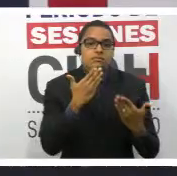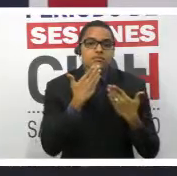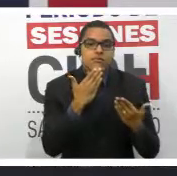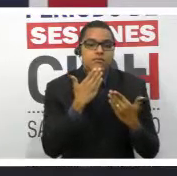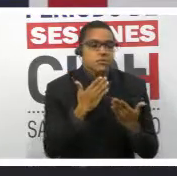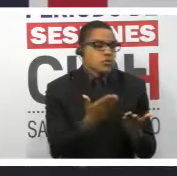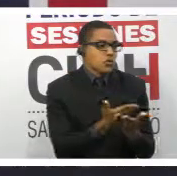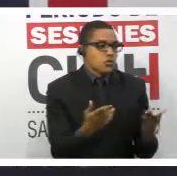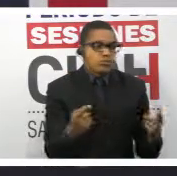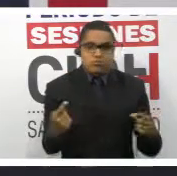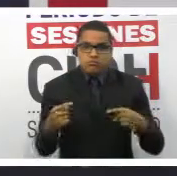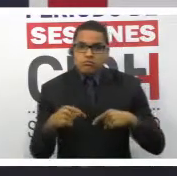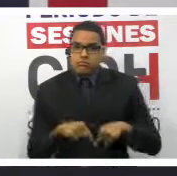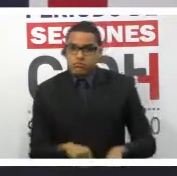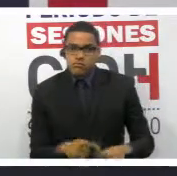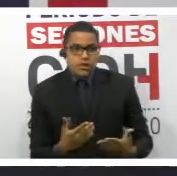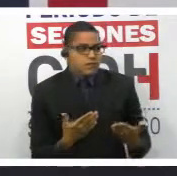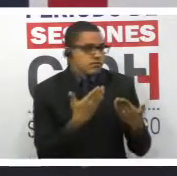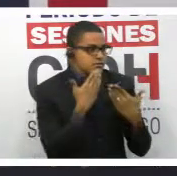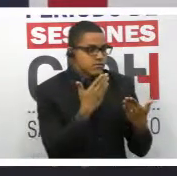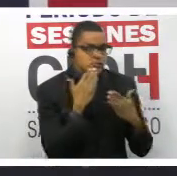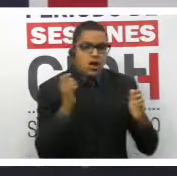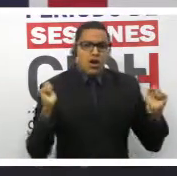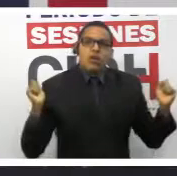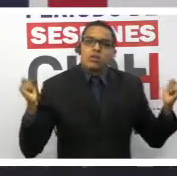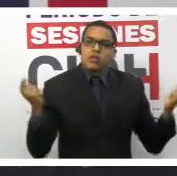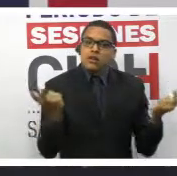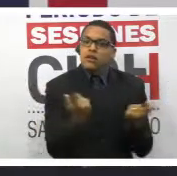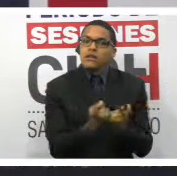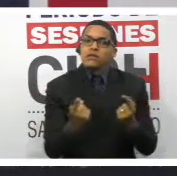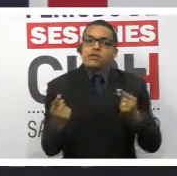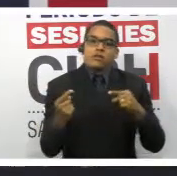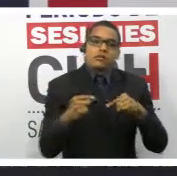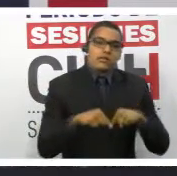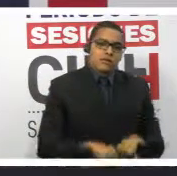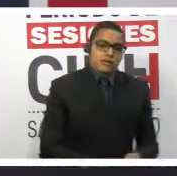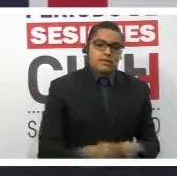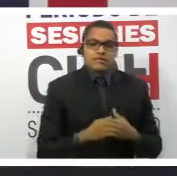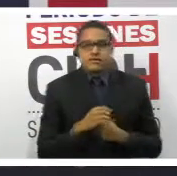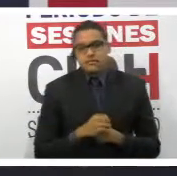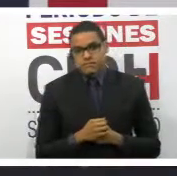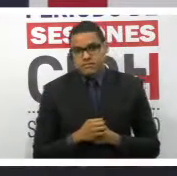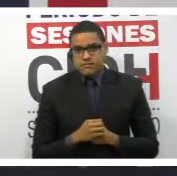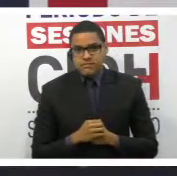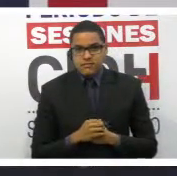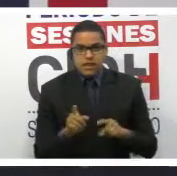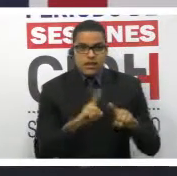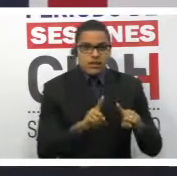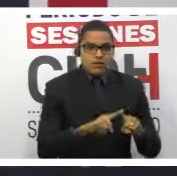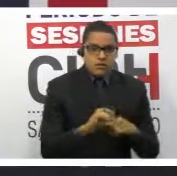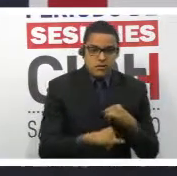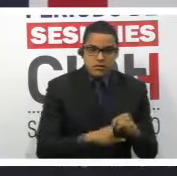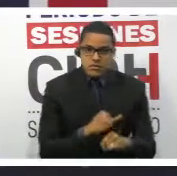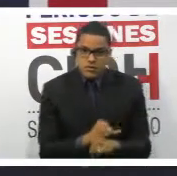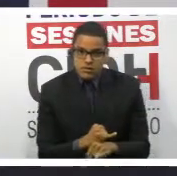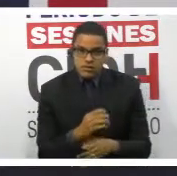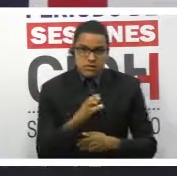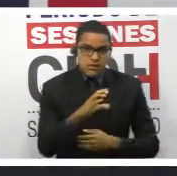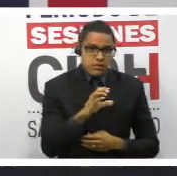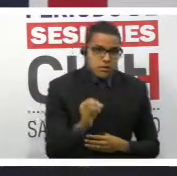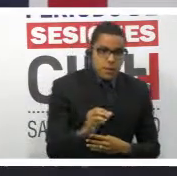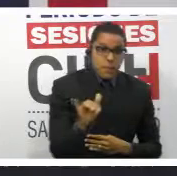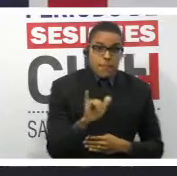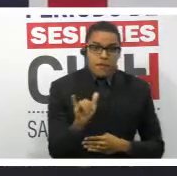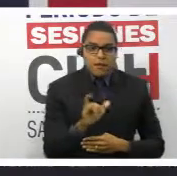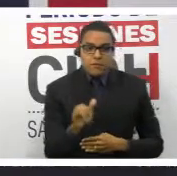los servicios de oyentes de esta forma de ser que tiene tu energía en el